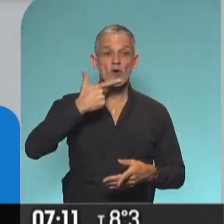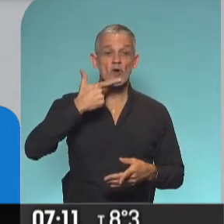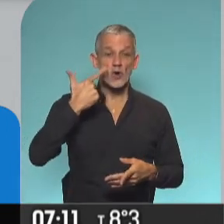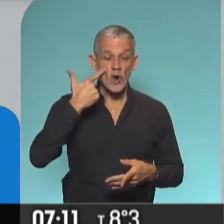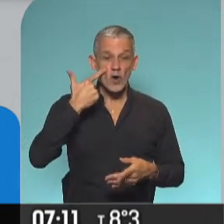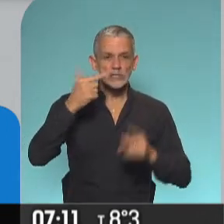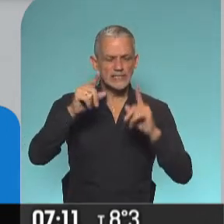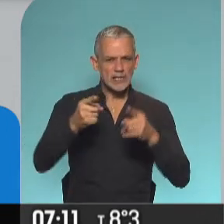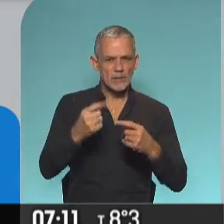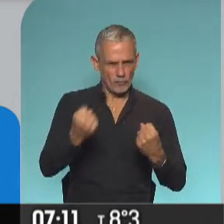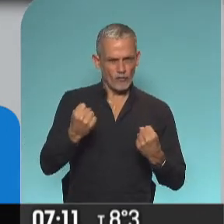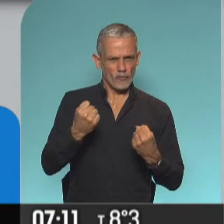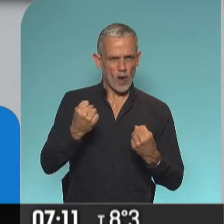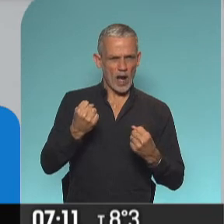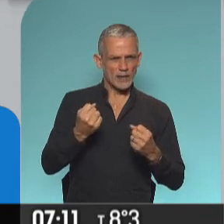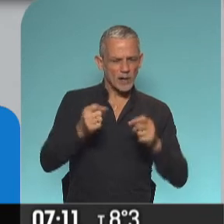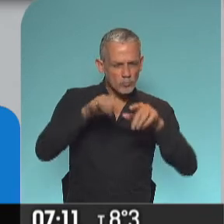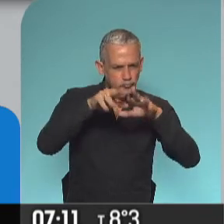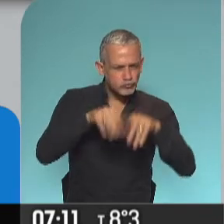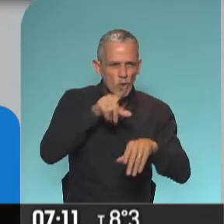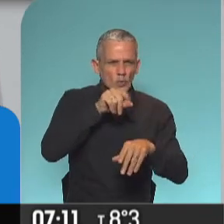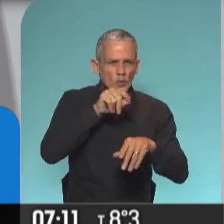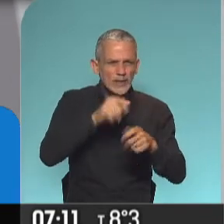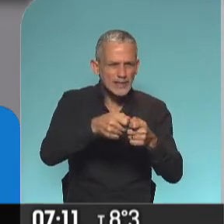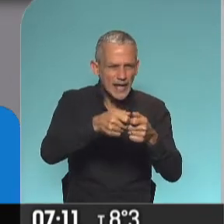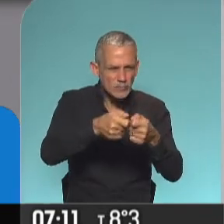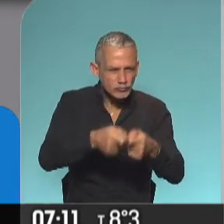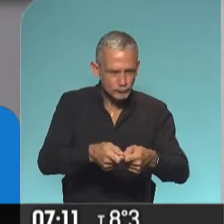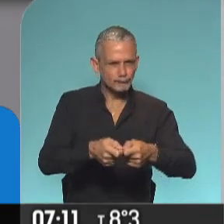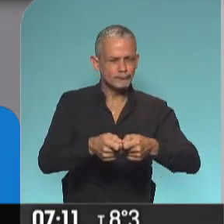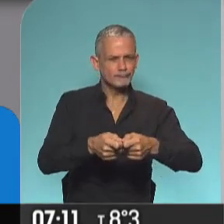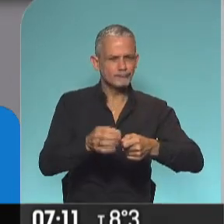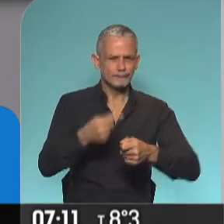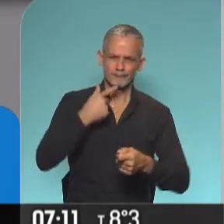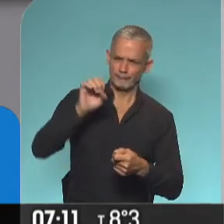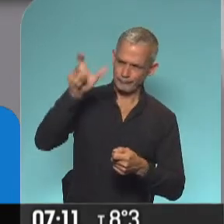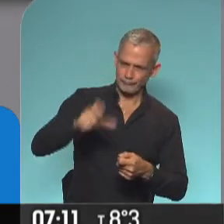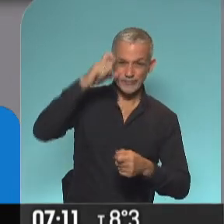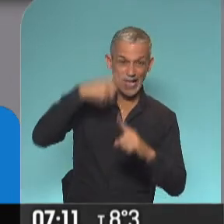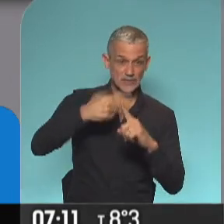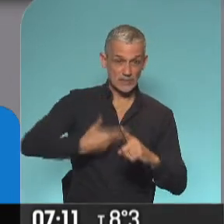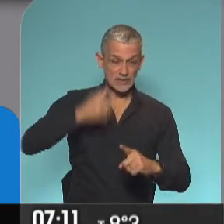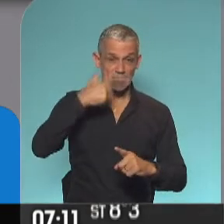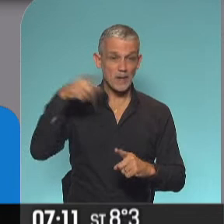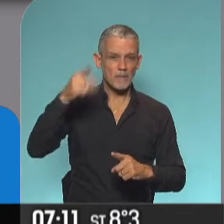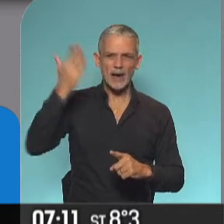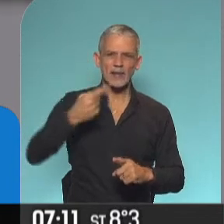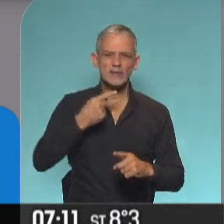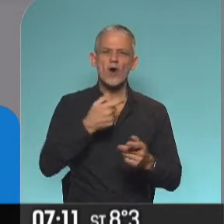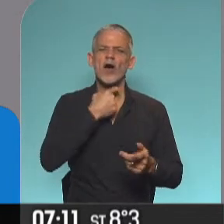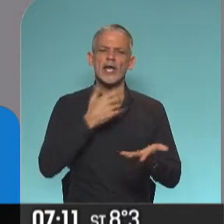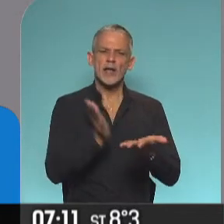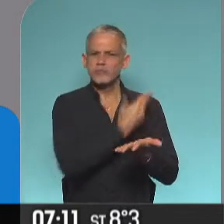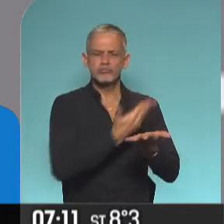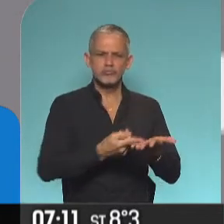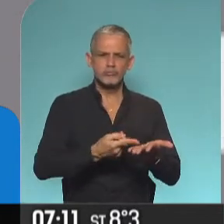muy contundente en un hilo que publicó en su cuenta de Twitter, calificó al expresidente de la Nación como destituyente, al